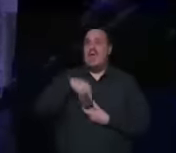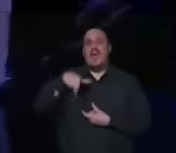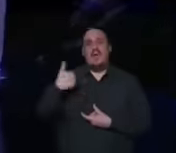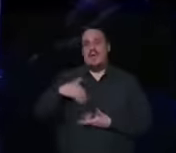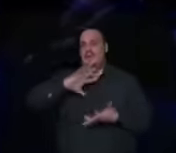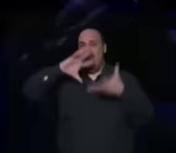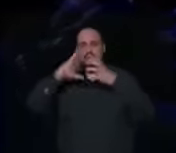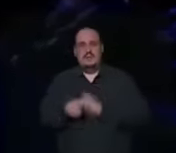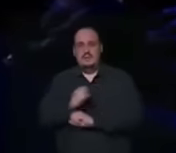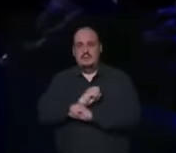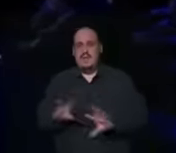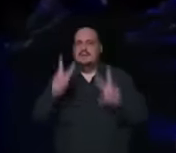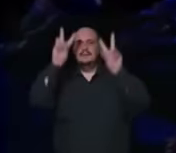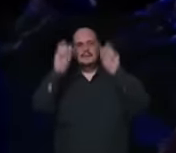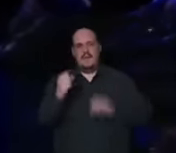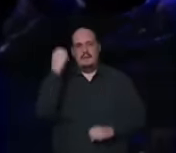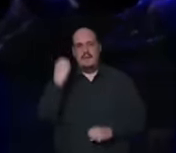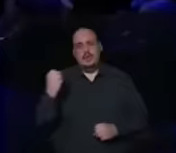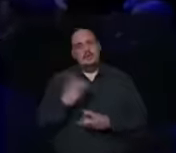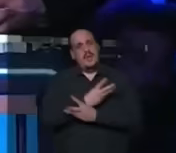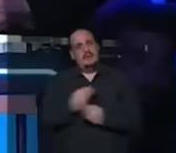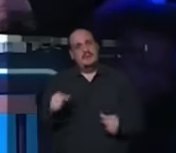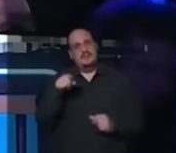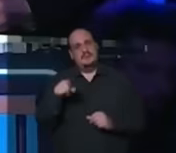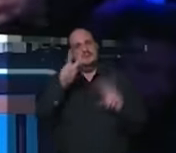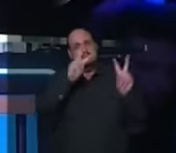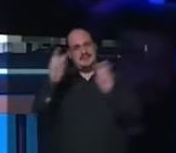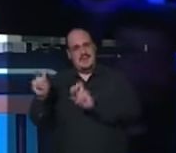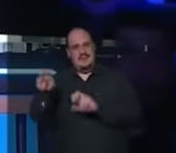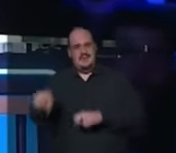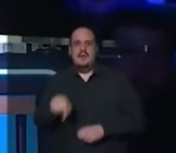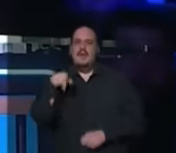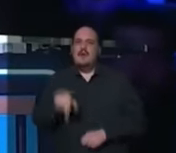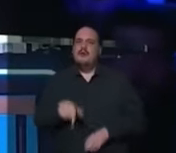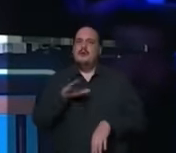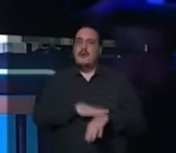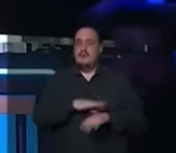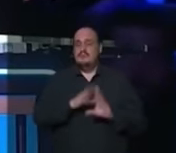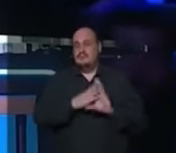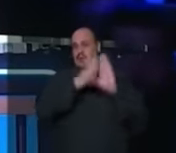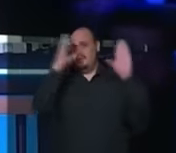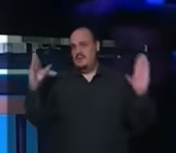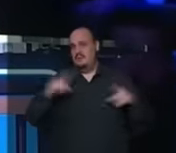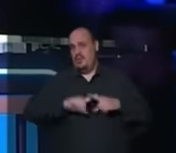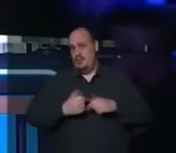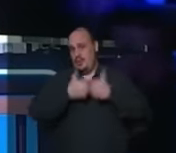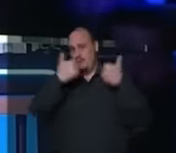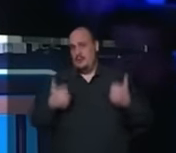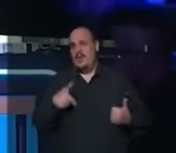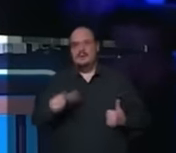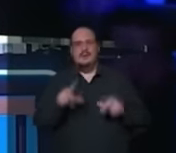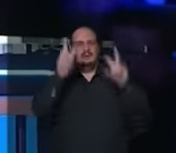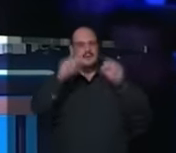se terminó el tiempo sobre el eje temático de economía y seguimos con el resto de los ejes. Claro que sí, ahora es el momento en este debate del segundo